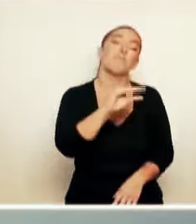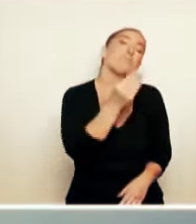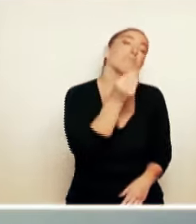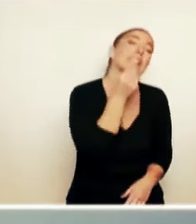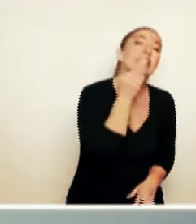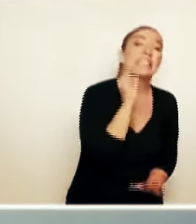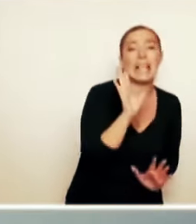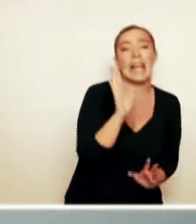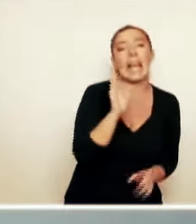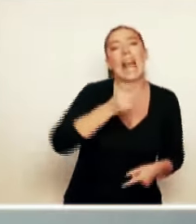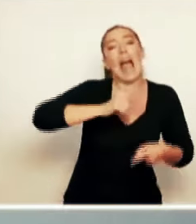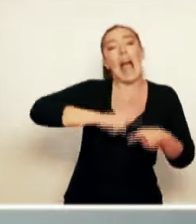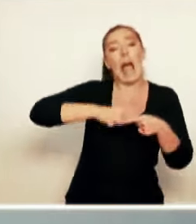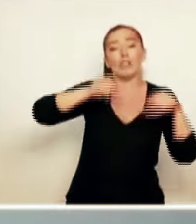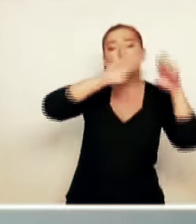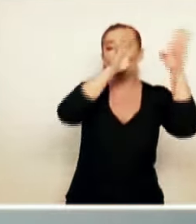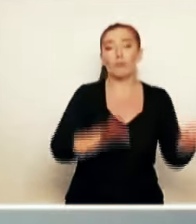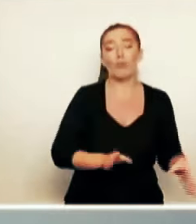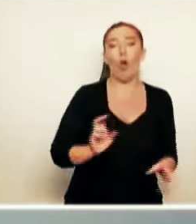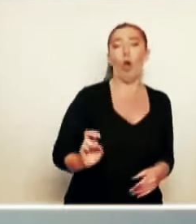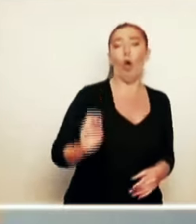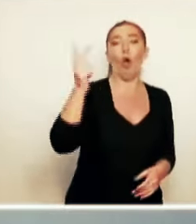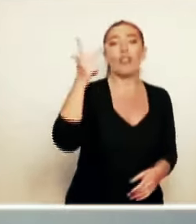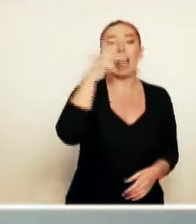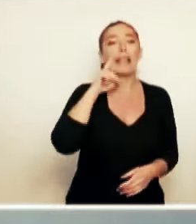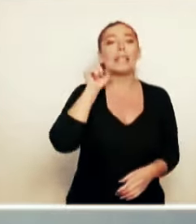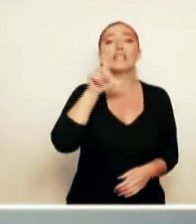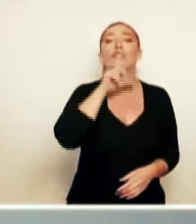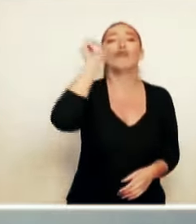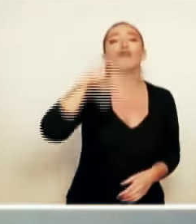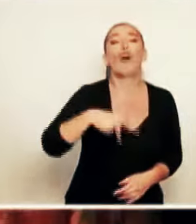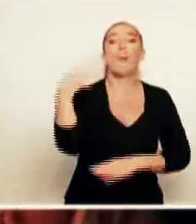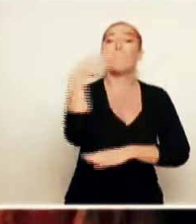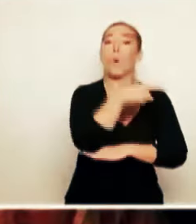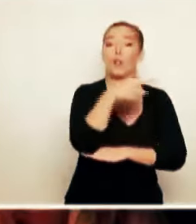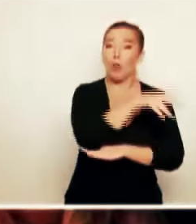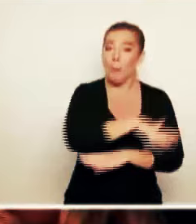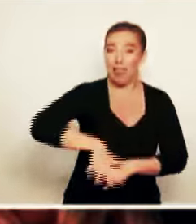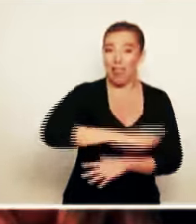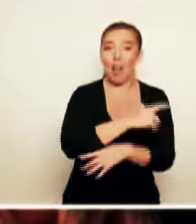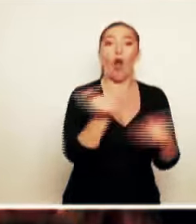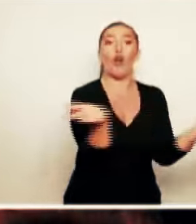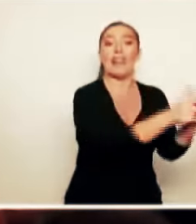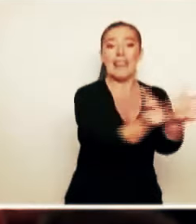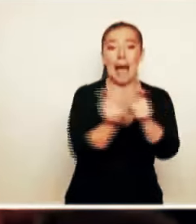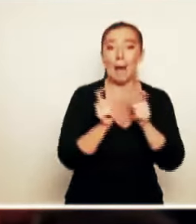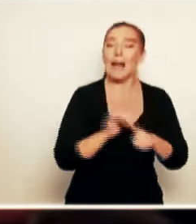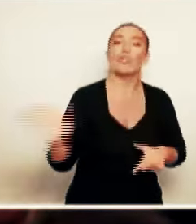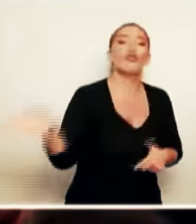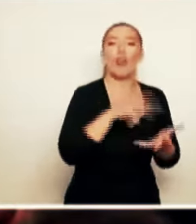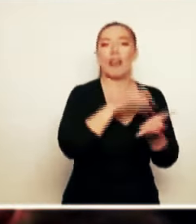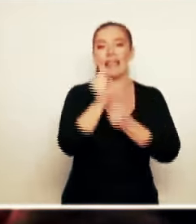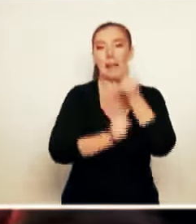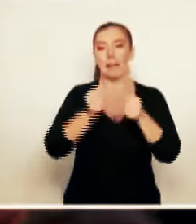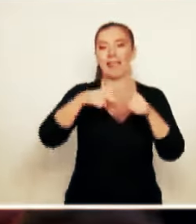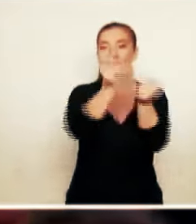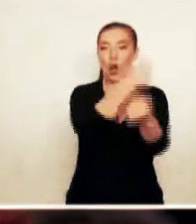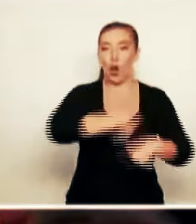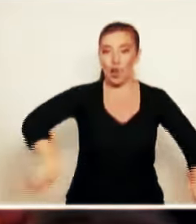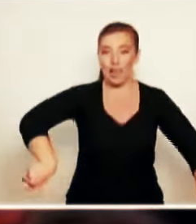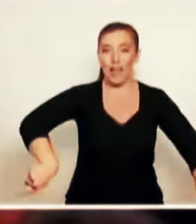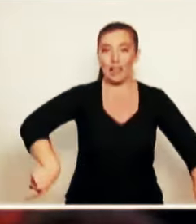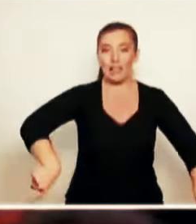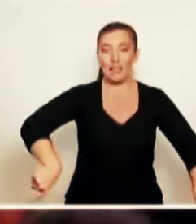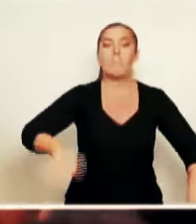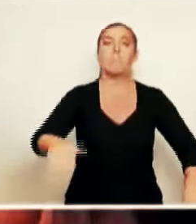un acto en el Hilton de Puerto Madero de las cámaras que agrupan a todas las empresas tecnológicas